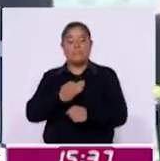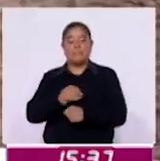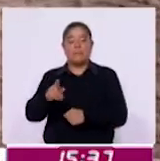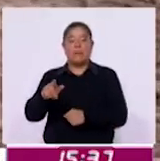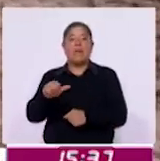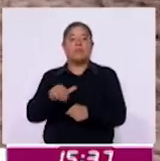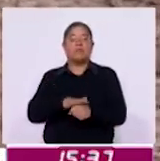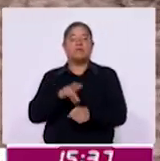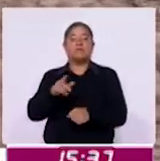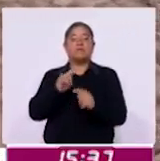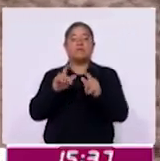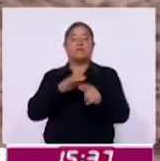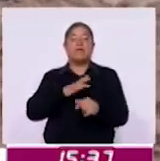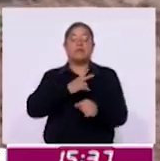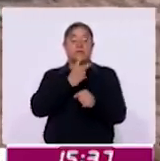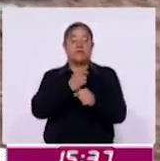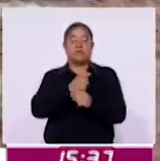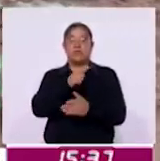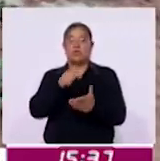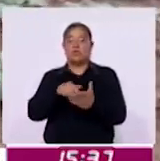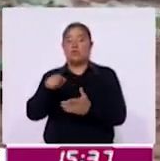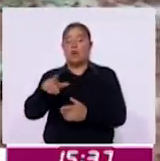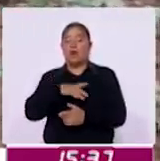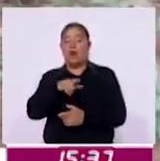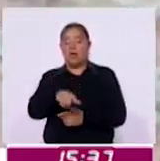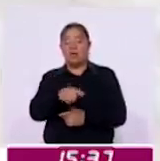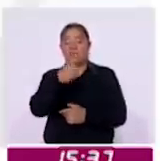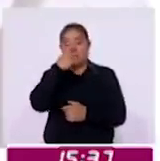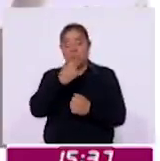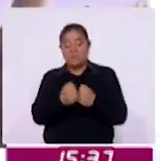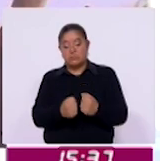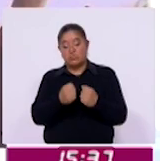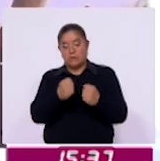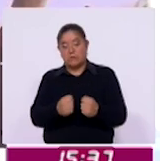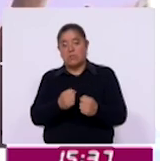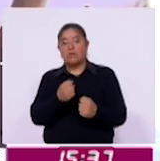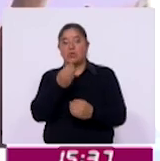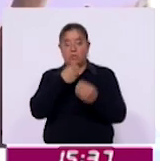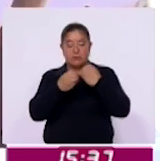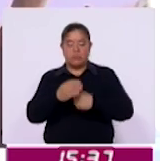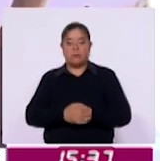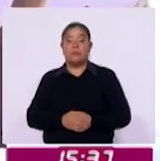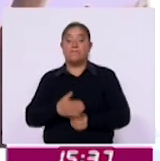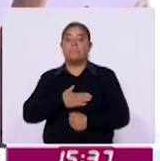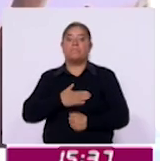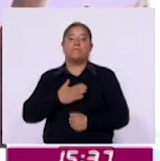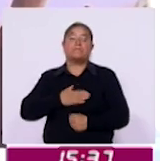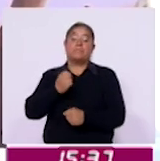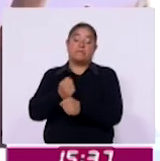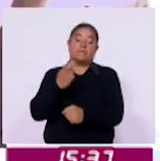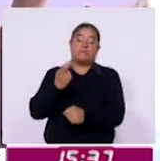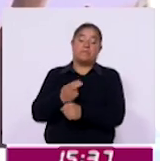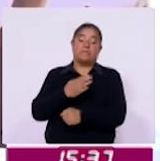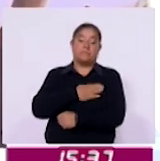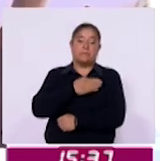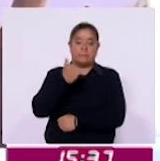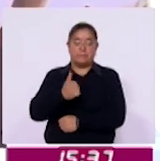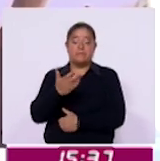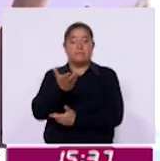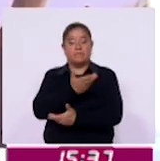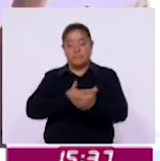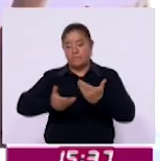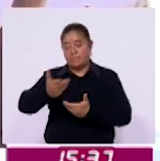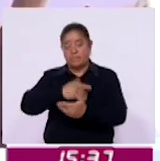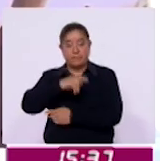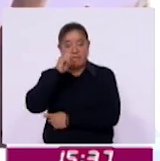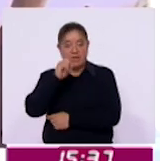segundo lugar a nivel nacional en el combate a la inseguridad alimentaria. Desde la Secretaría de Bienestar, también compartimos